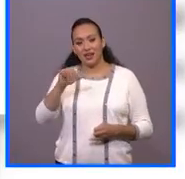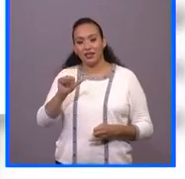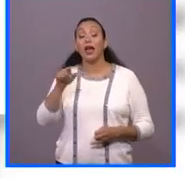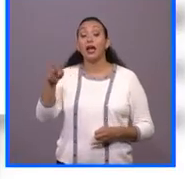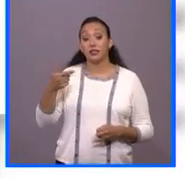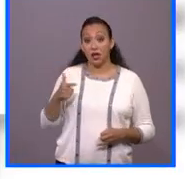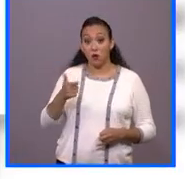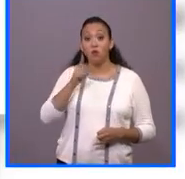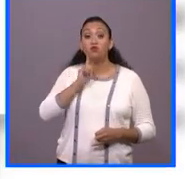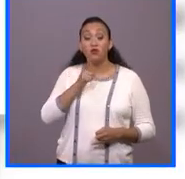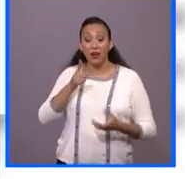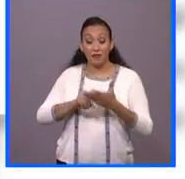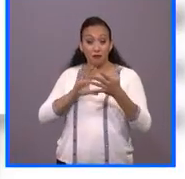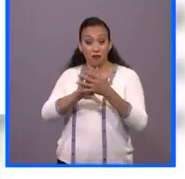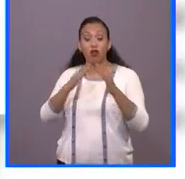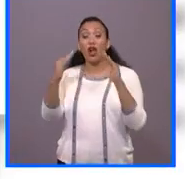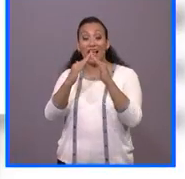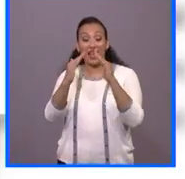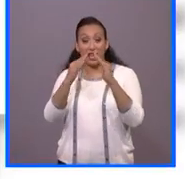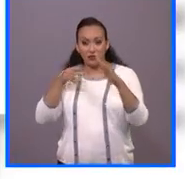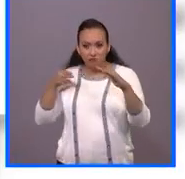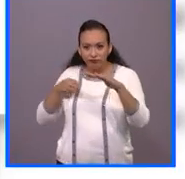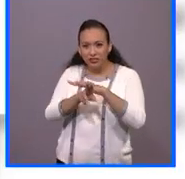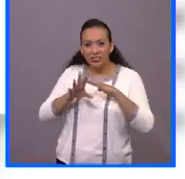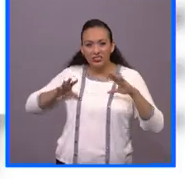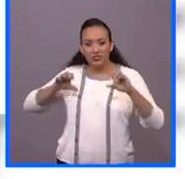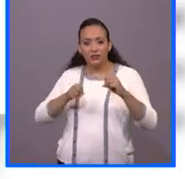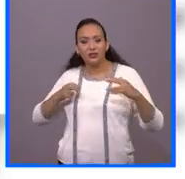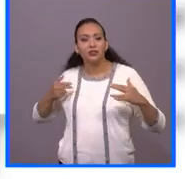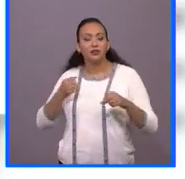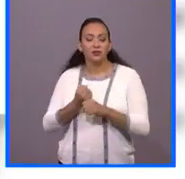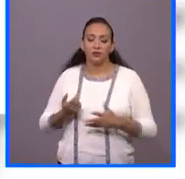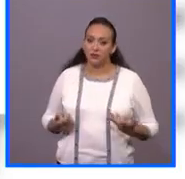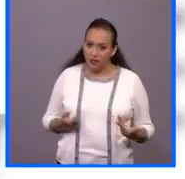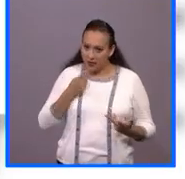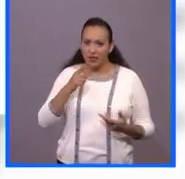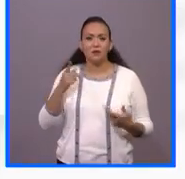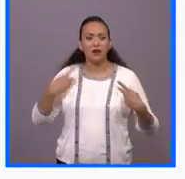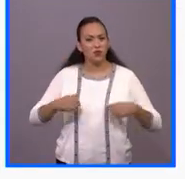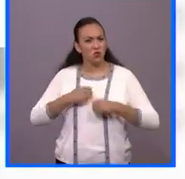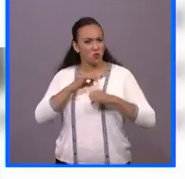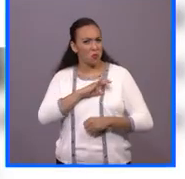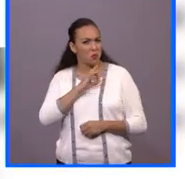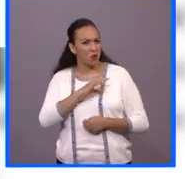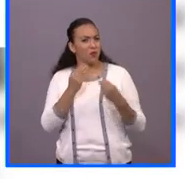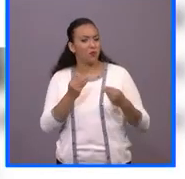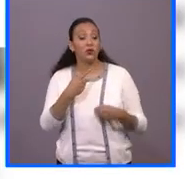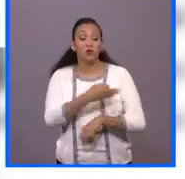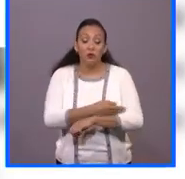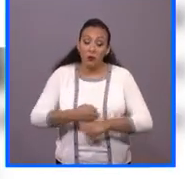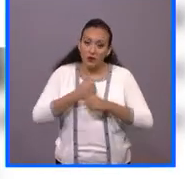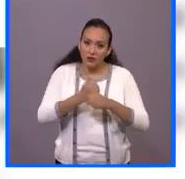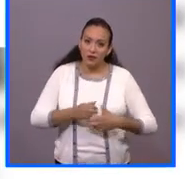Guanajuato. Acto inadmisible que pone en riesgo, se indica, la integridad de las personas juzgadoras y de sus familias.